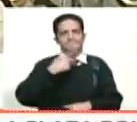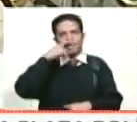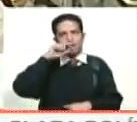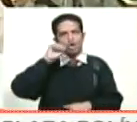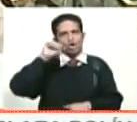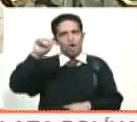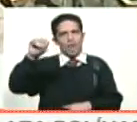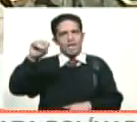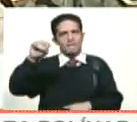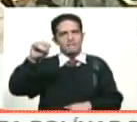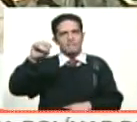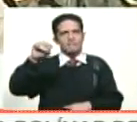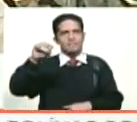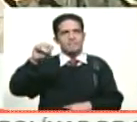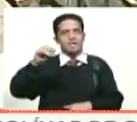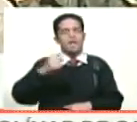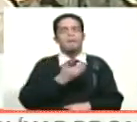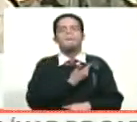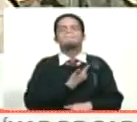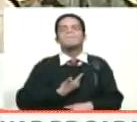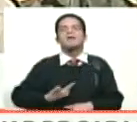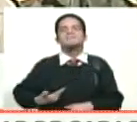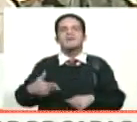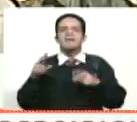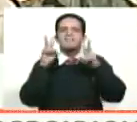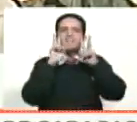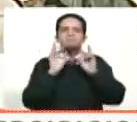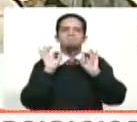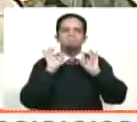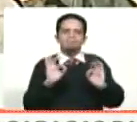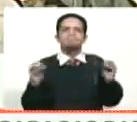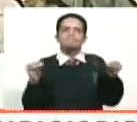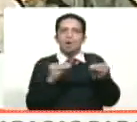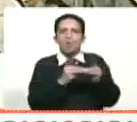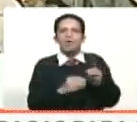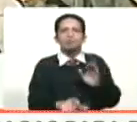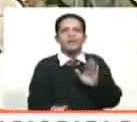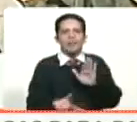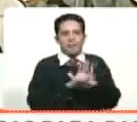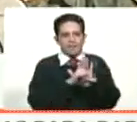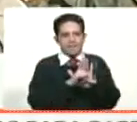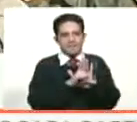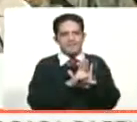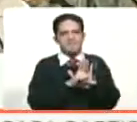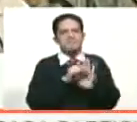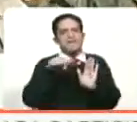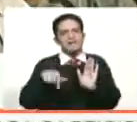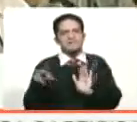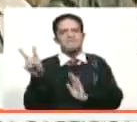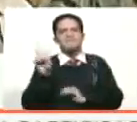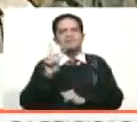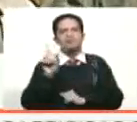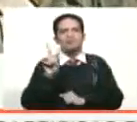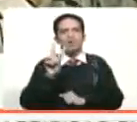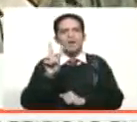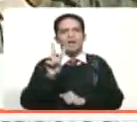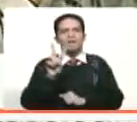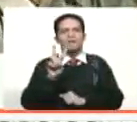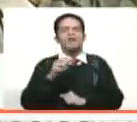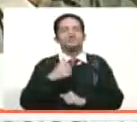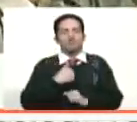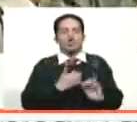Moros, presidente legítimo y constitucional de la República Bolivariana de Venezuela,